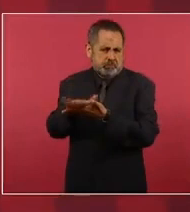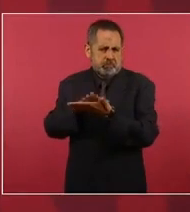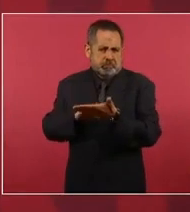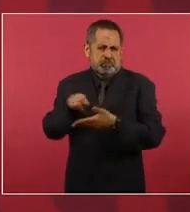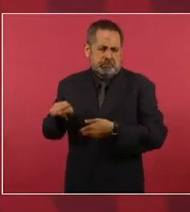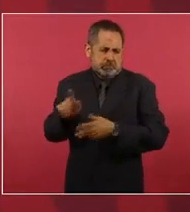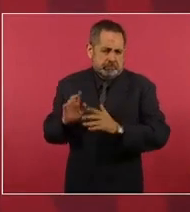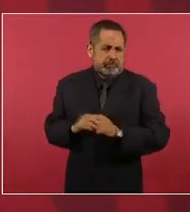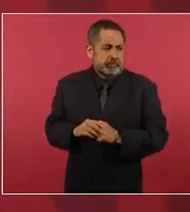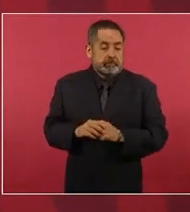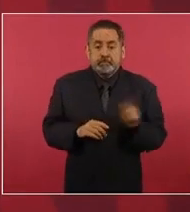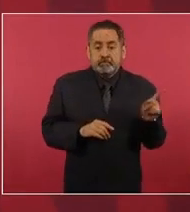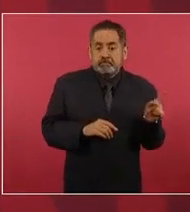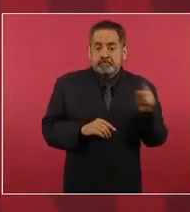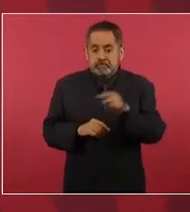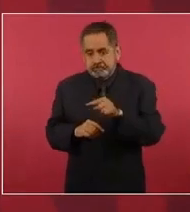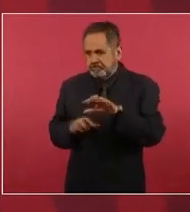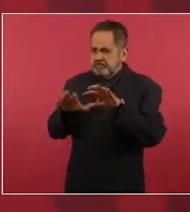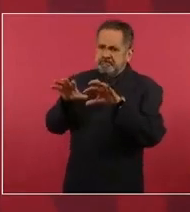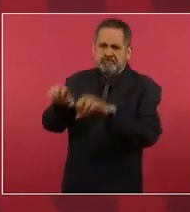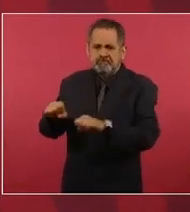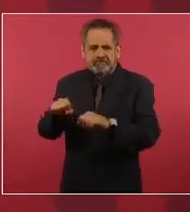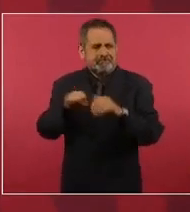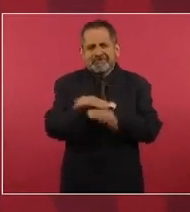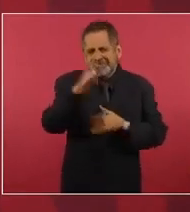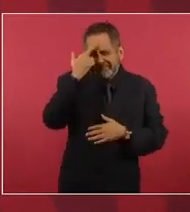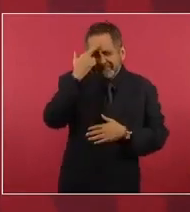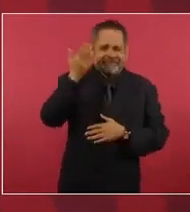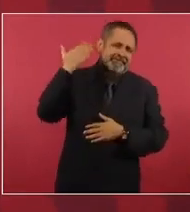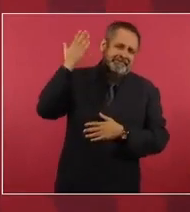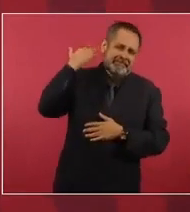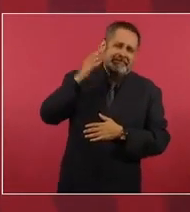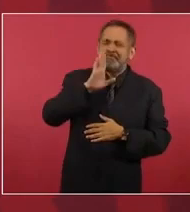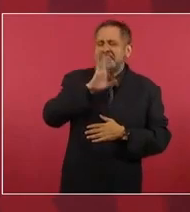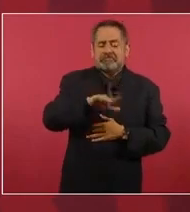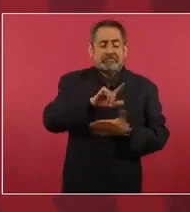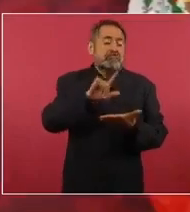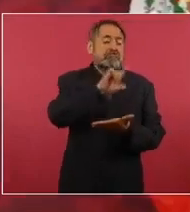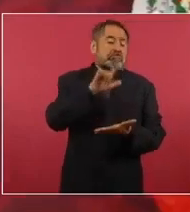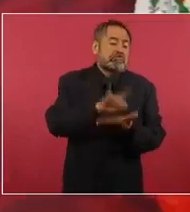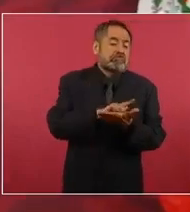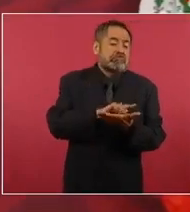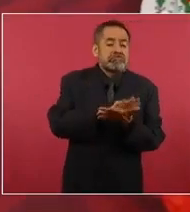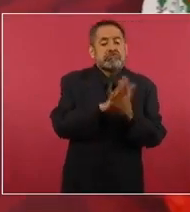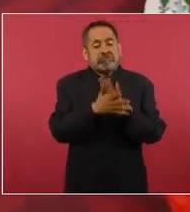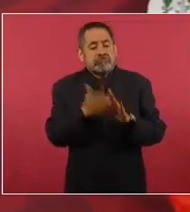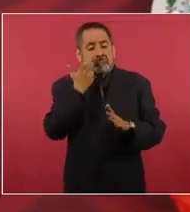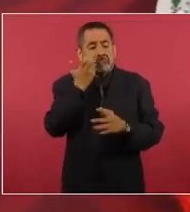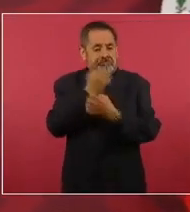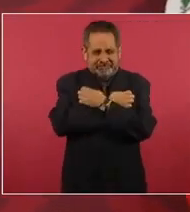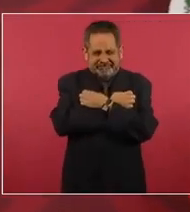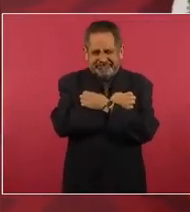lo detienen cuando querían imponer la llamada reforma energética,